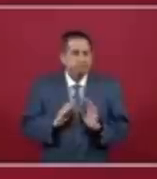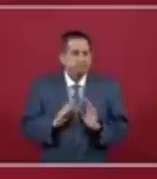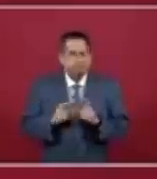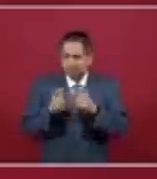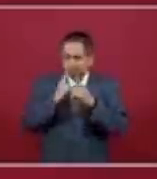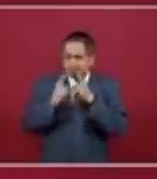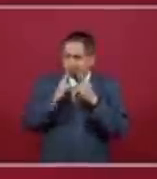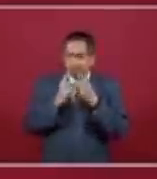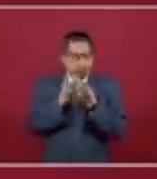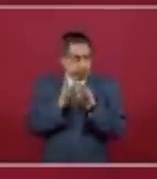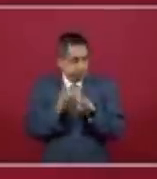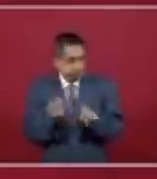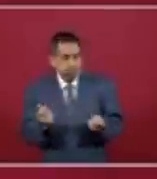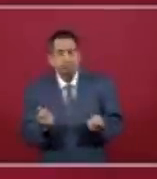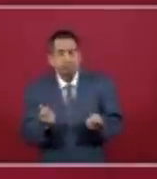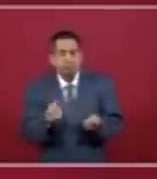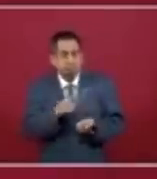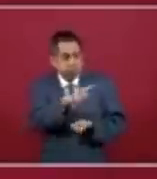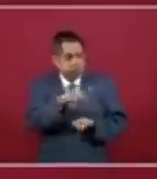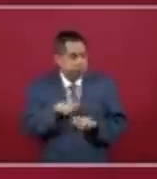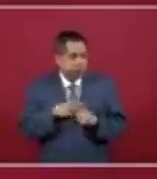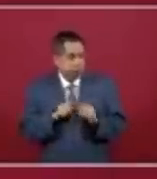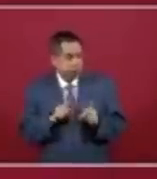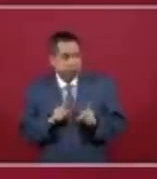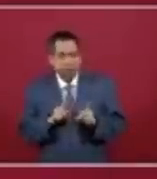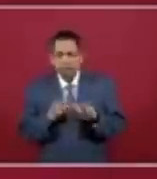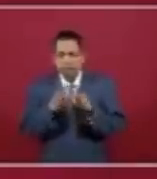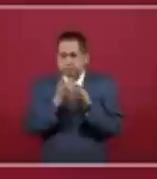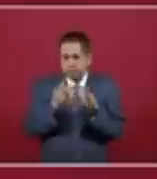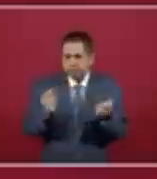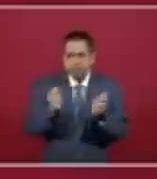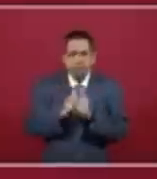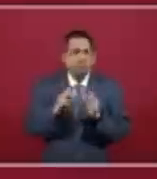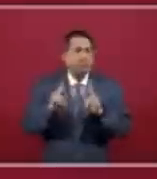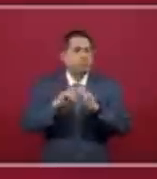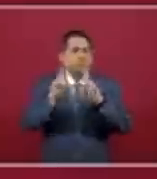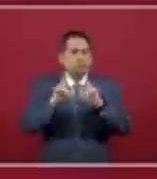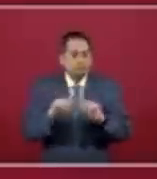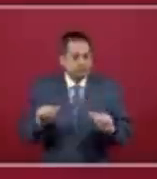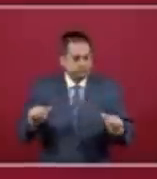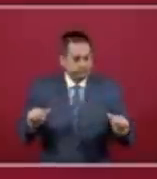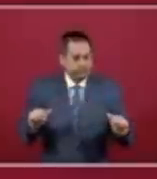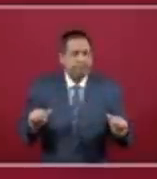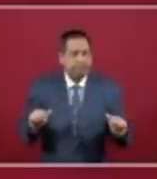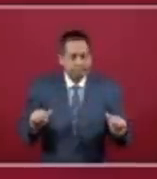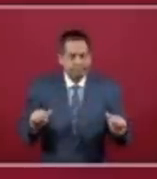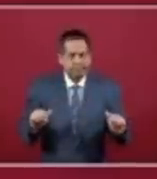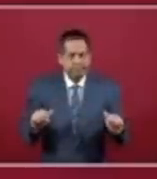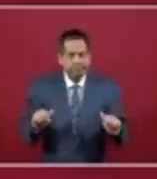buscamos resolver las diferencias de manera pacífica